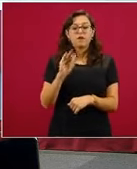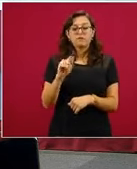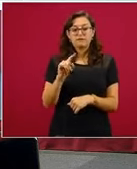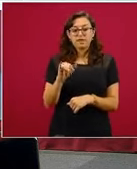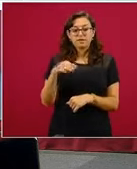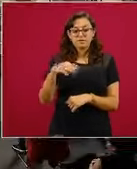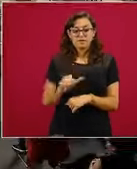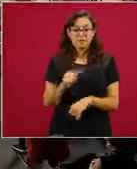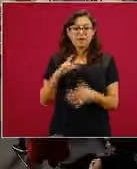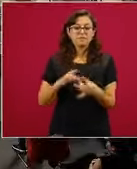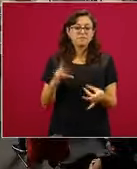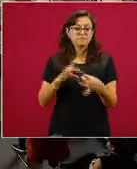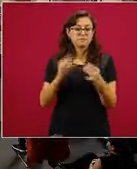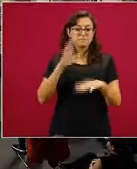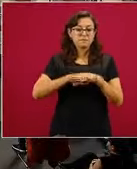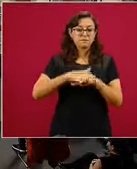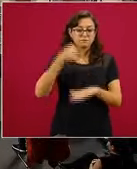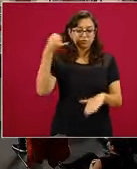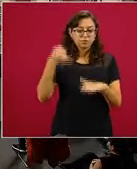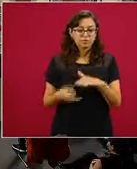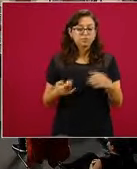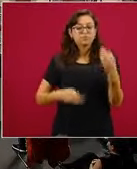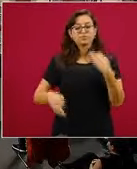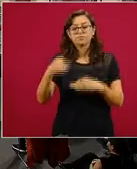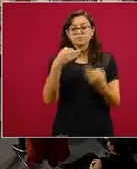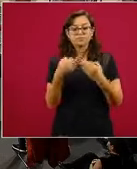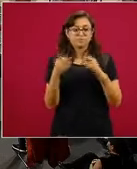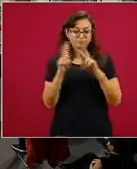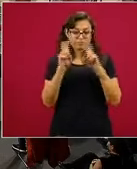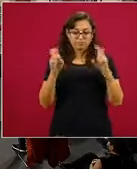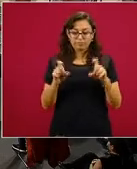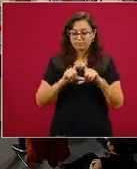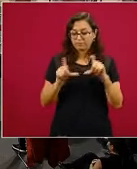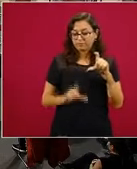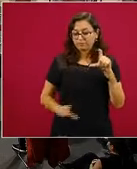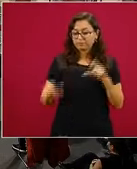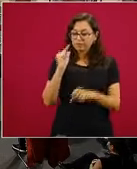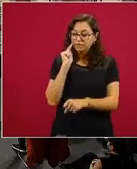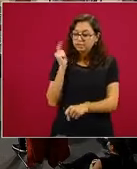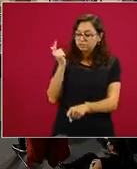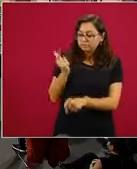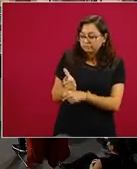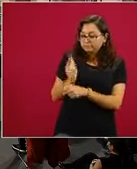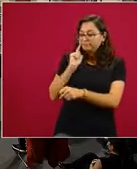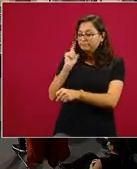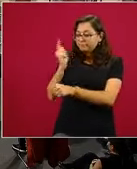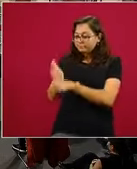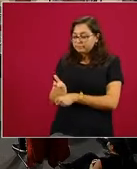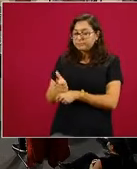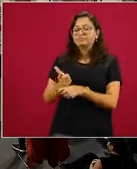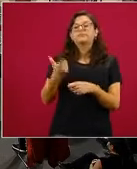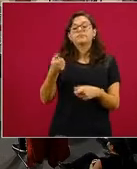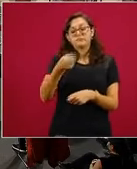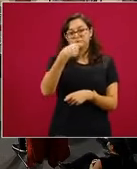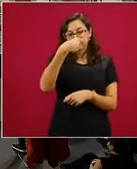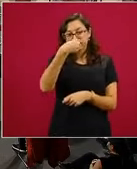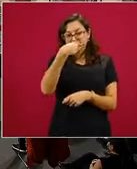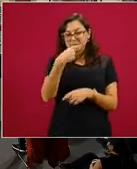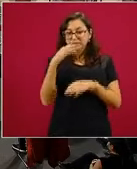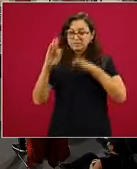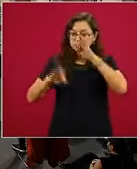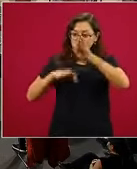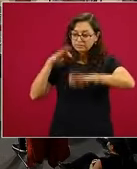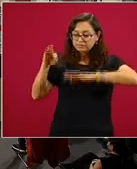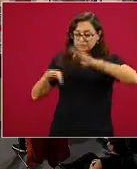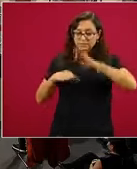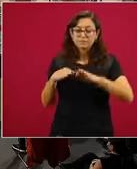extensamente de todo lo que se hace en este país para diagnosticar y tratar a nuestros casos de tuberculosis.